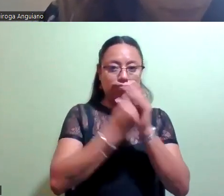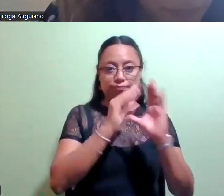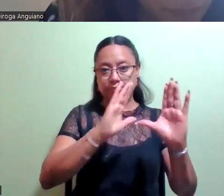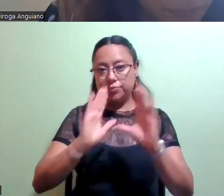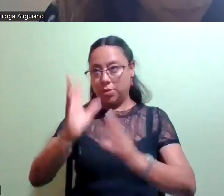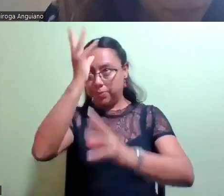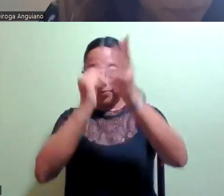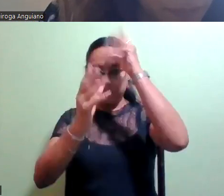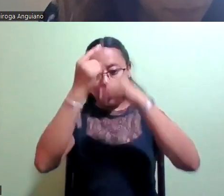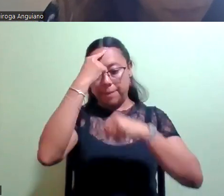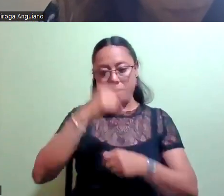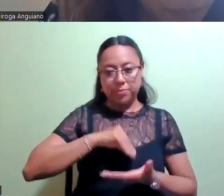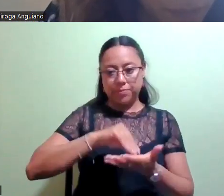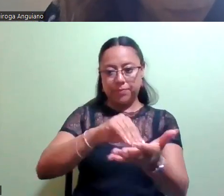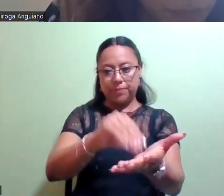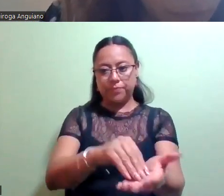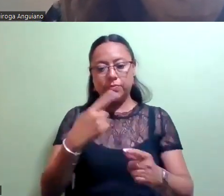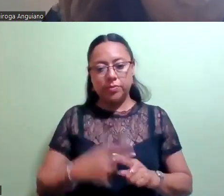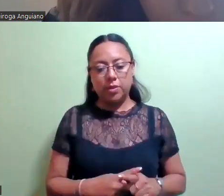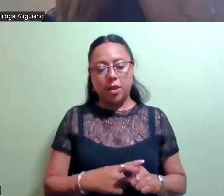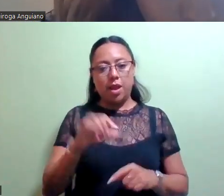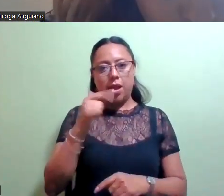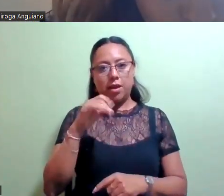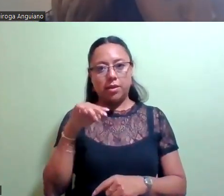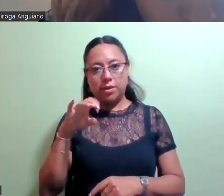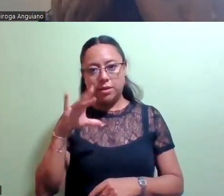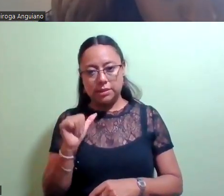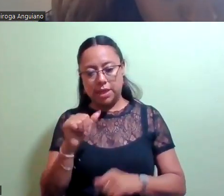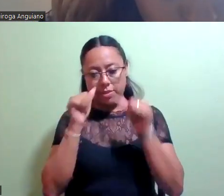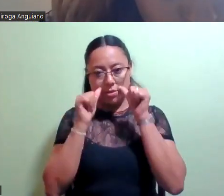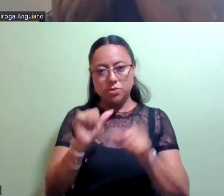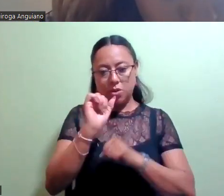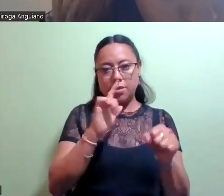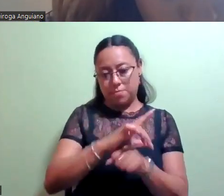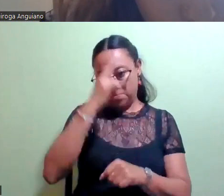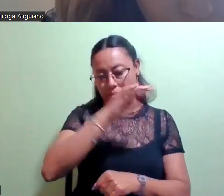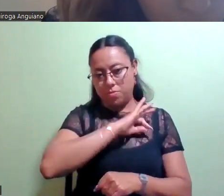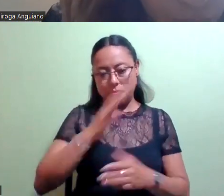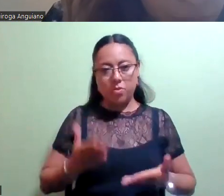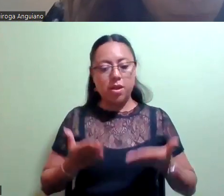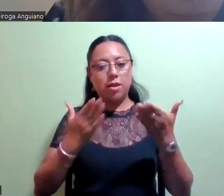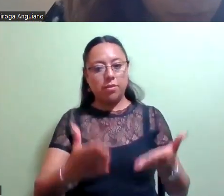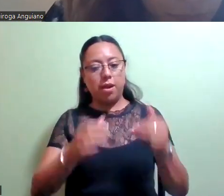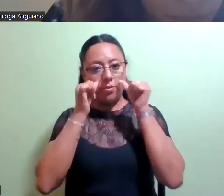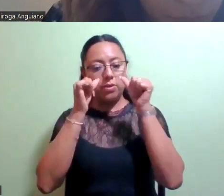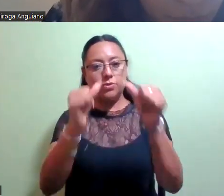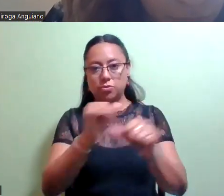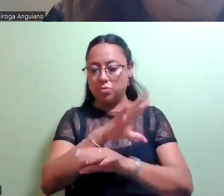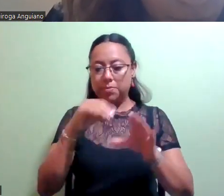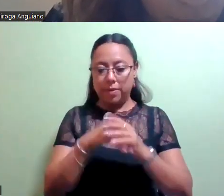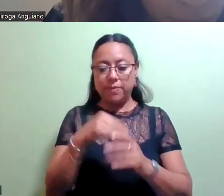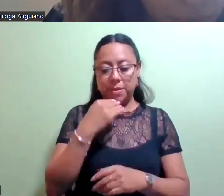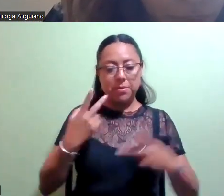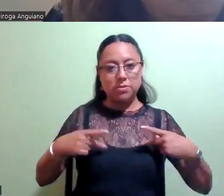y actualización permanente por parte de la Agencia de Atención Animal con la finalidad de brindar la debida atención a los ciudadanos